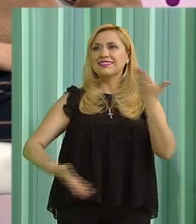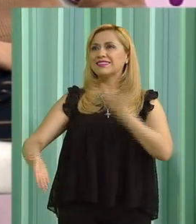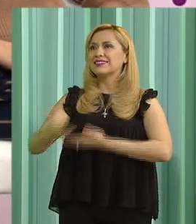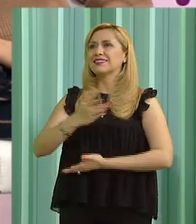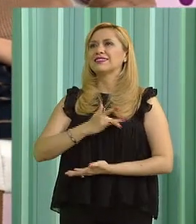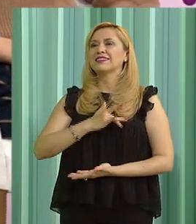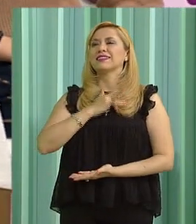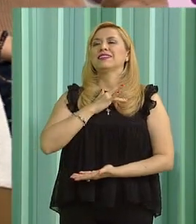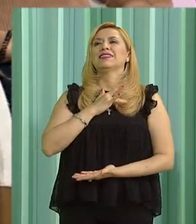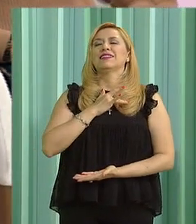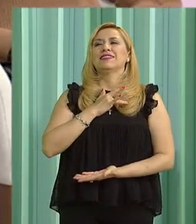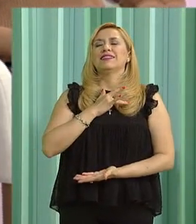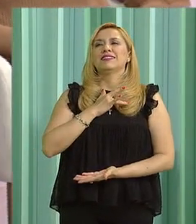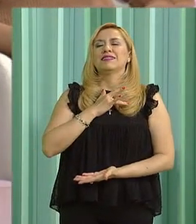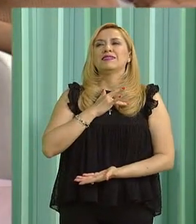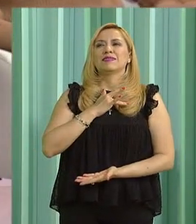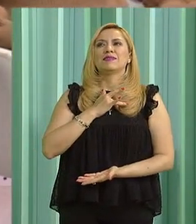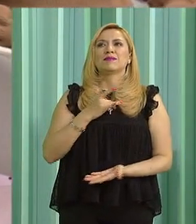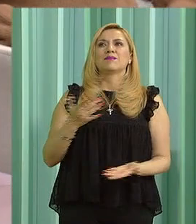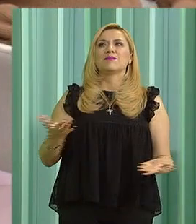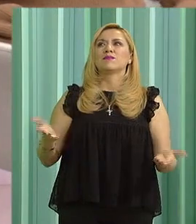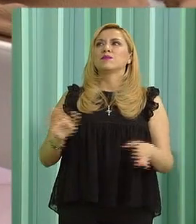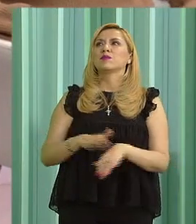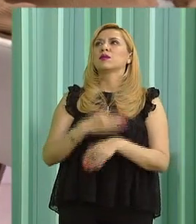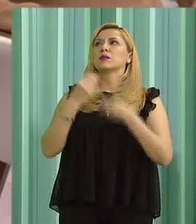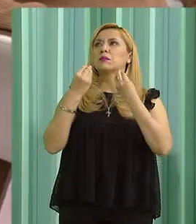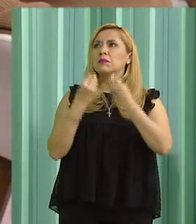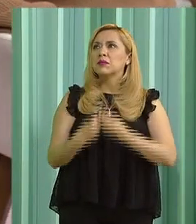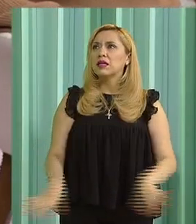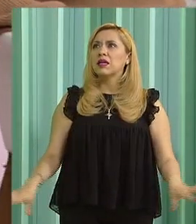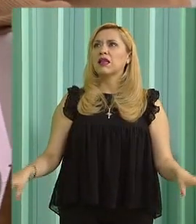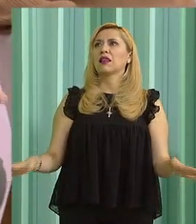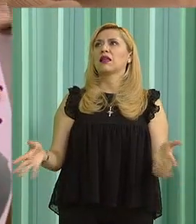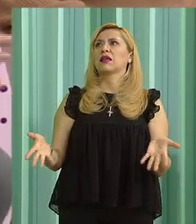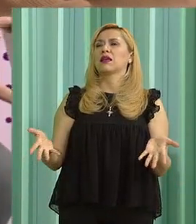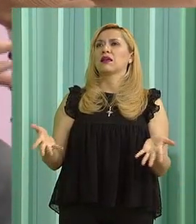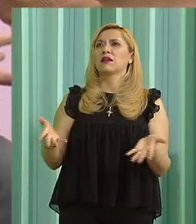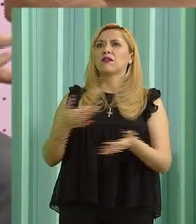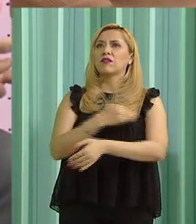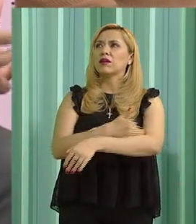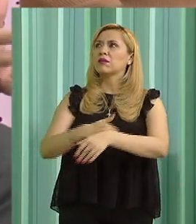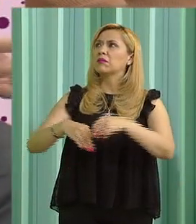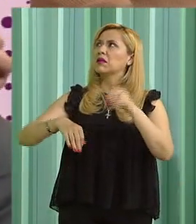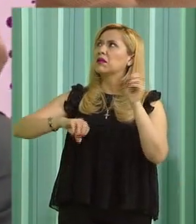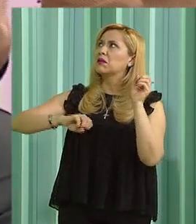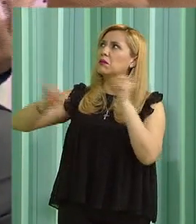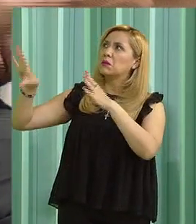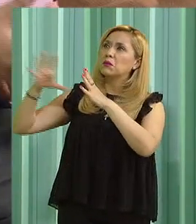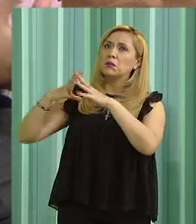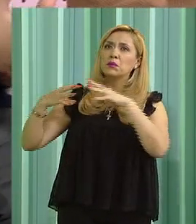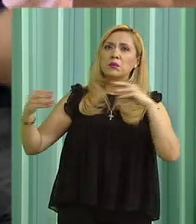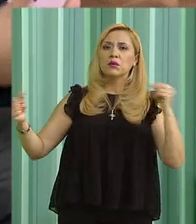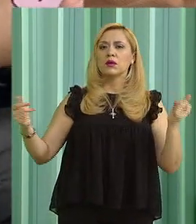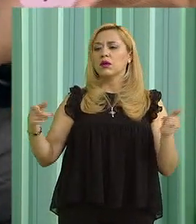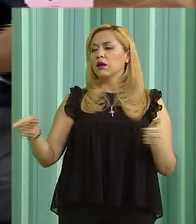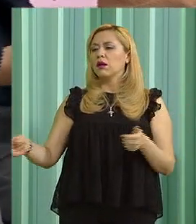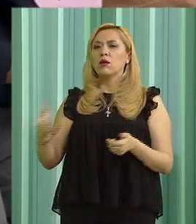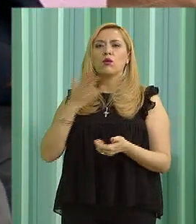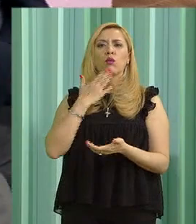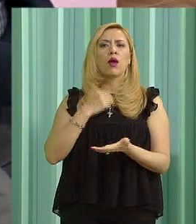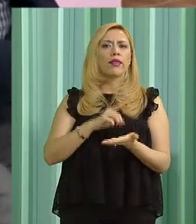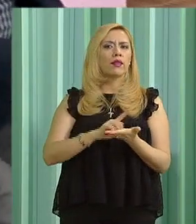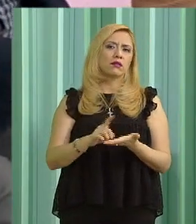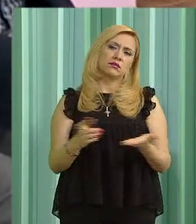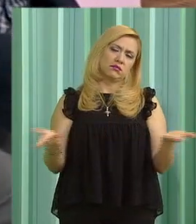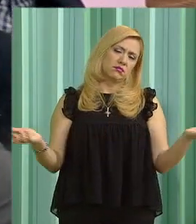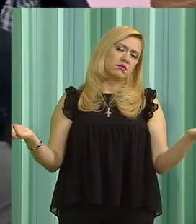digamos, en este afán de restituir sus derechos, ¿no? Como todo lo que se trata de hacer con cualquier niña o cualquier